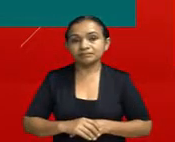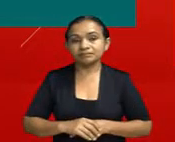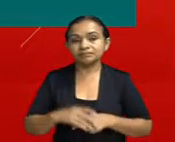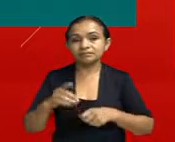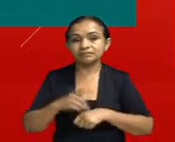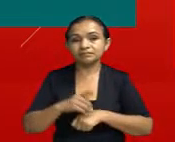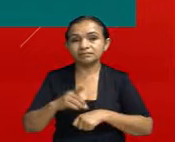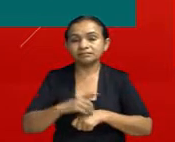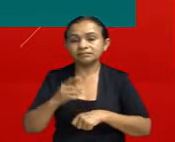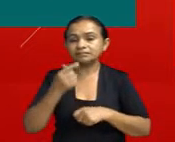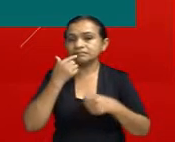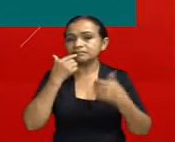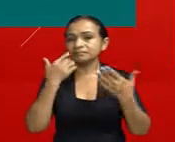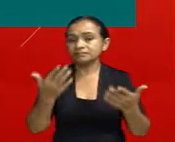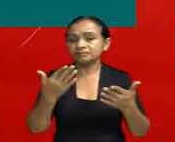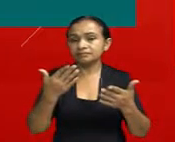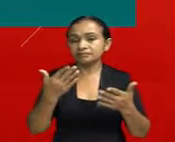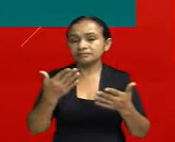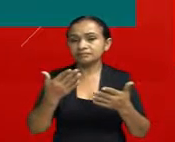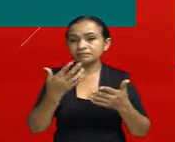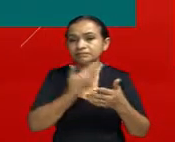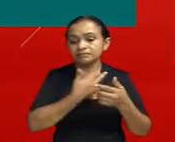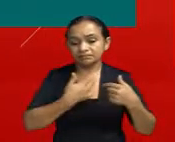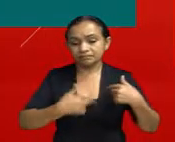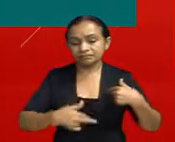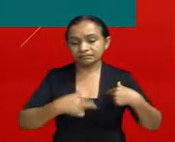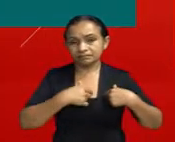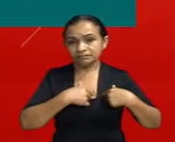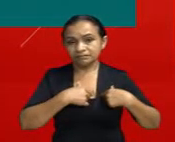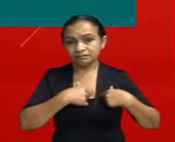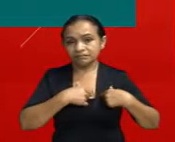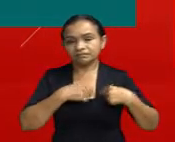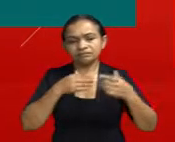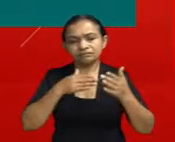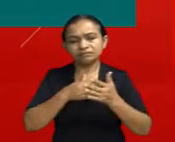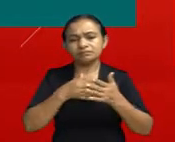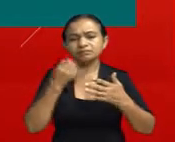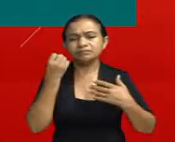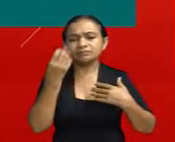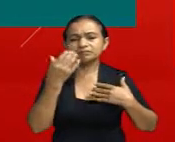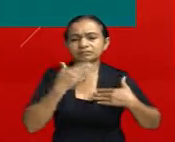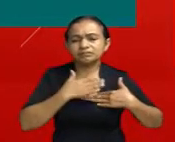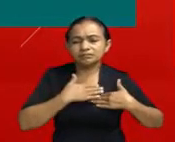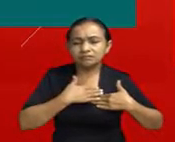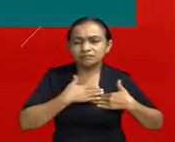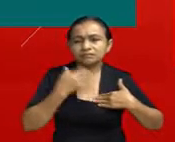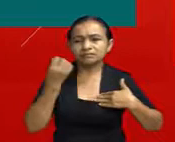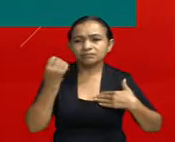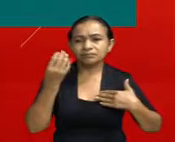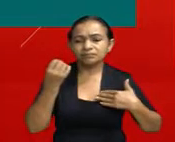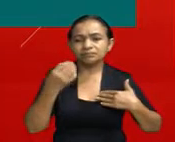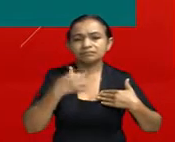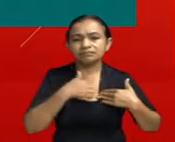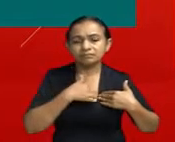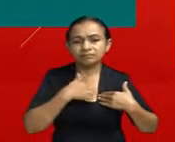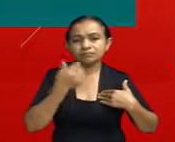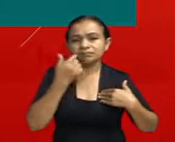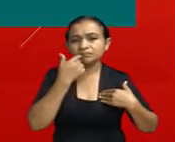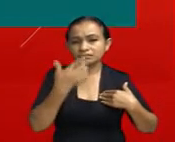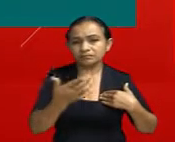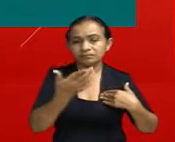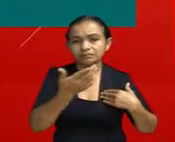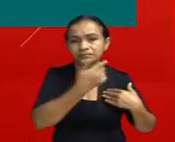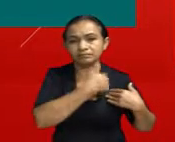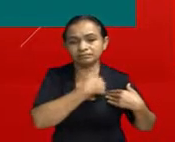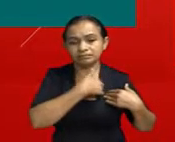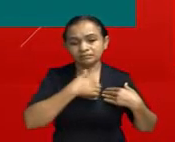Doctora, ¿por qué si la obstrucción se da en el corazón, verdad? Sí. ¿Por qué duele el pecho? O sea, estamos hablando del tórax. Correcto. El corazón está a la